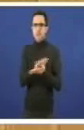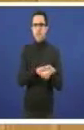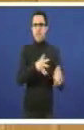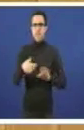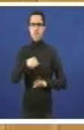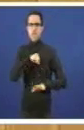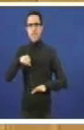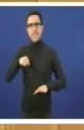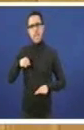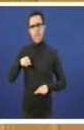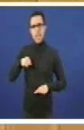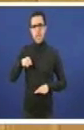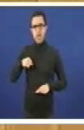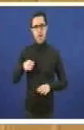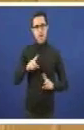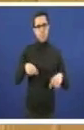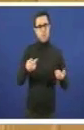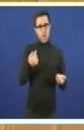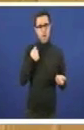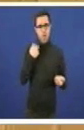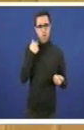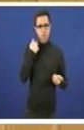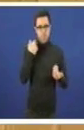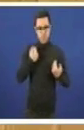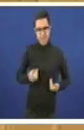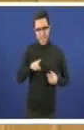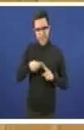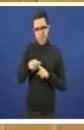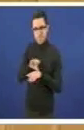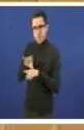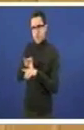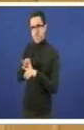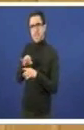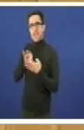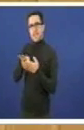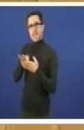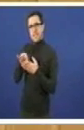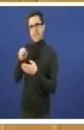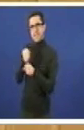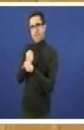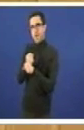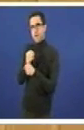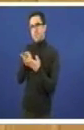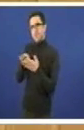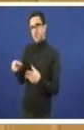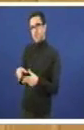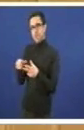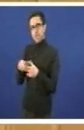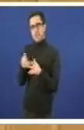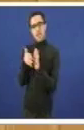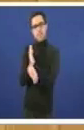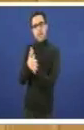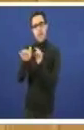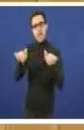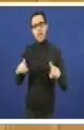deputada e de que a consellera de traballo e de servizos sociais explicara nesta cámara que vostedes